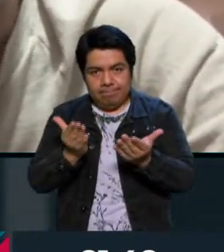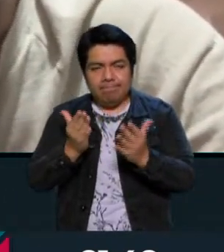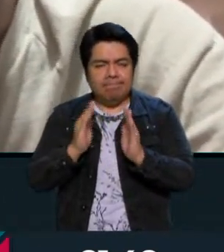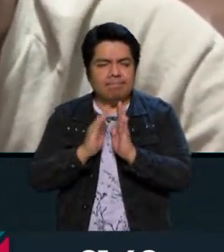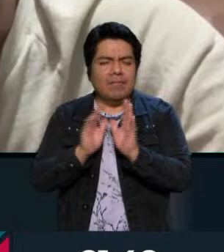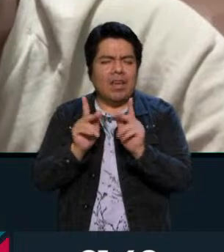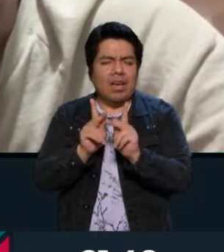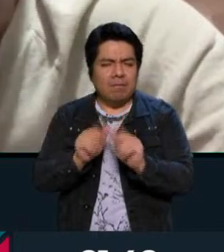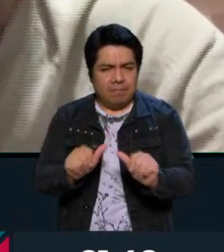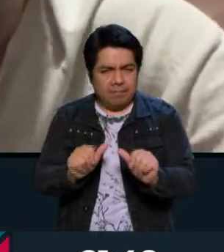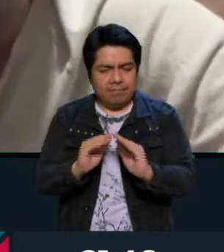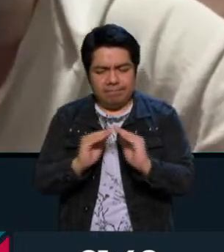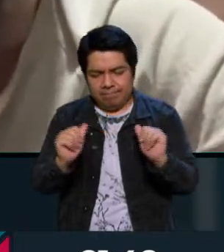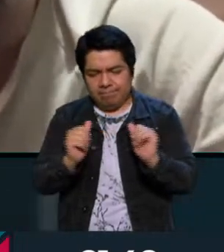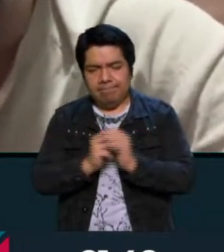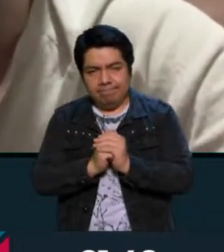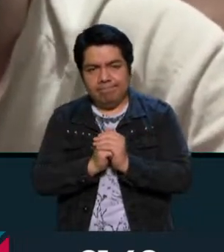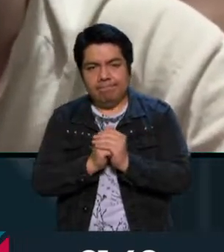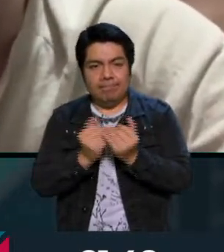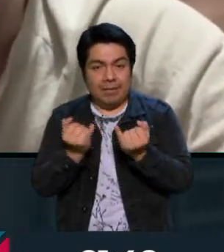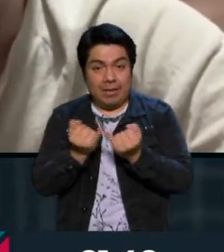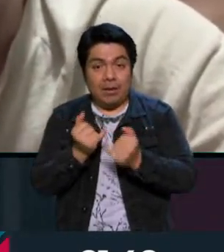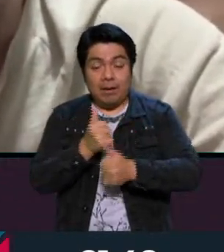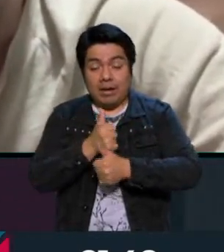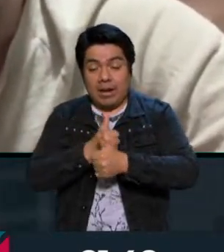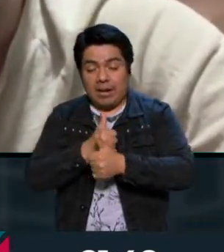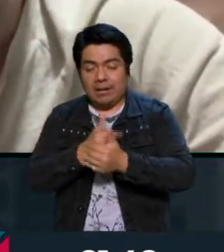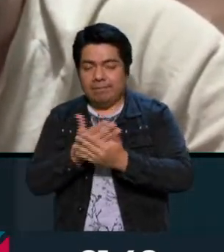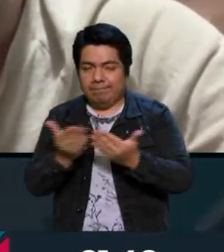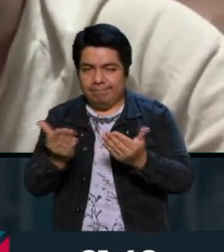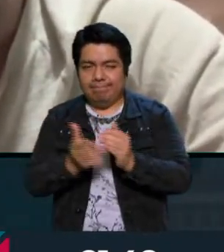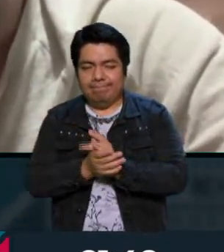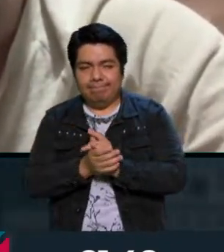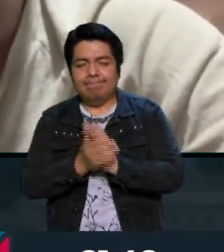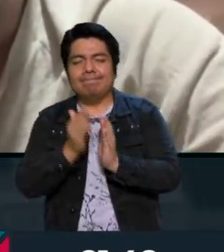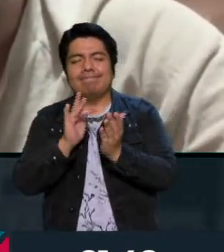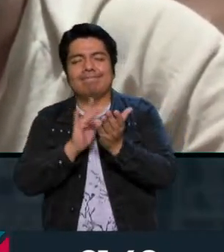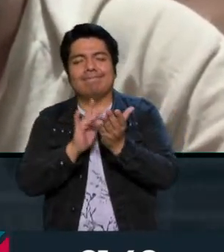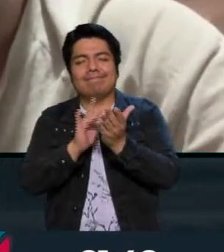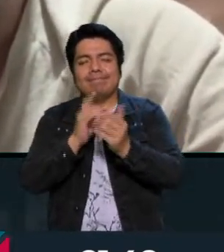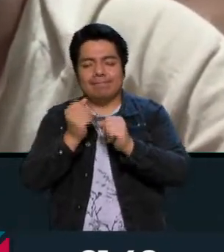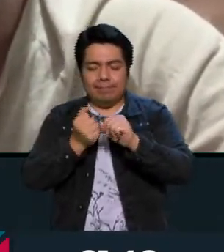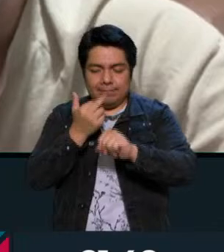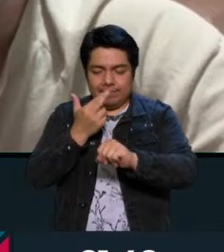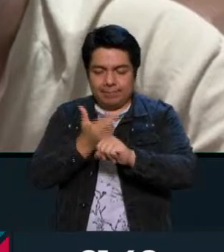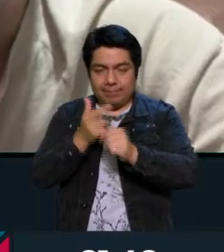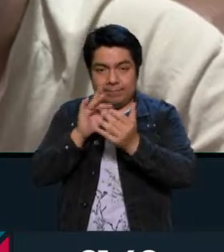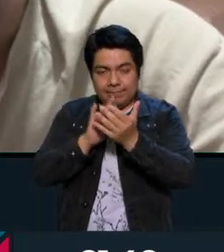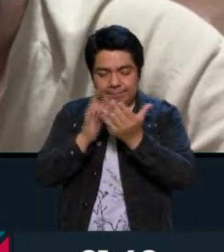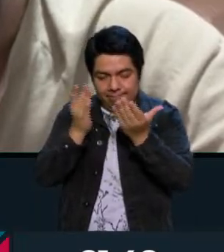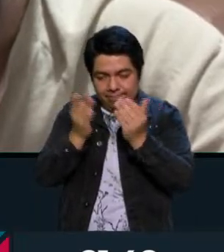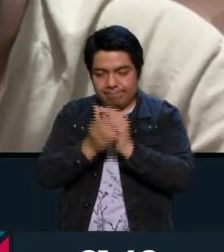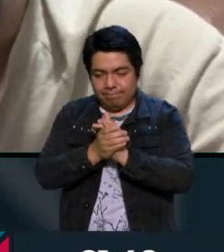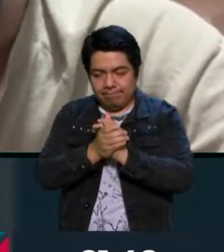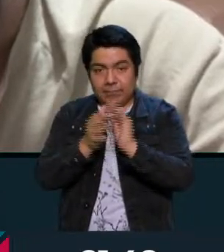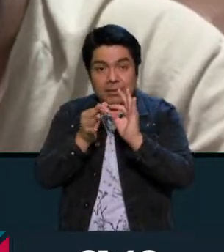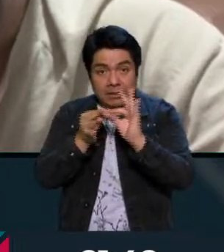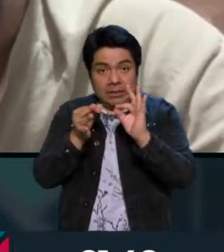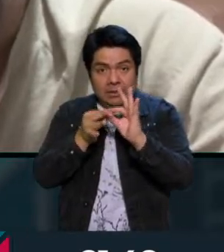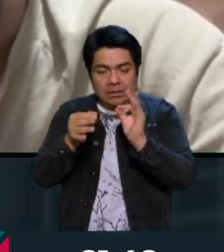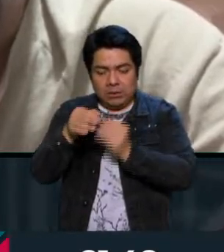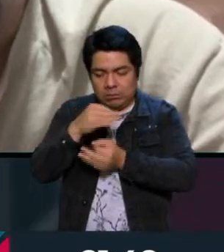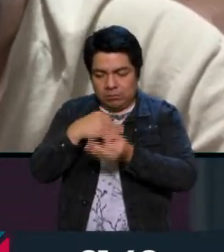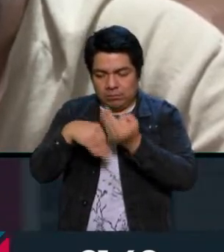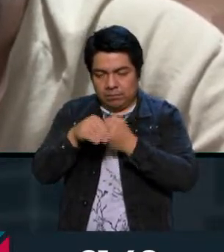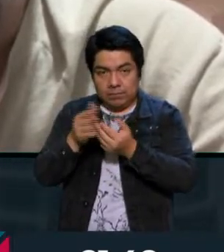armónica y de una ciudad también competitiva a nivel global. Claro. Gracias, secretario. Le agradezco mucho. Qué importante, insisto, escuchar esto